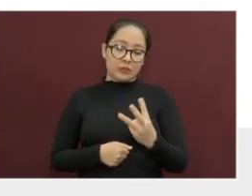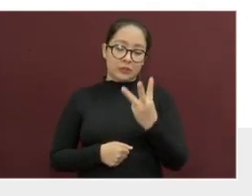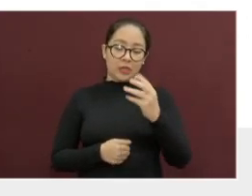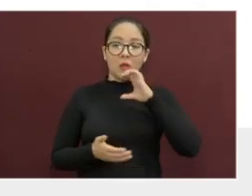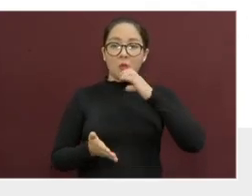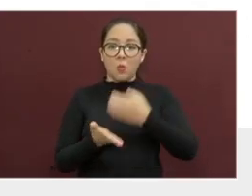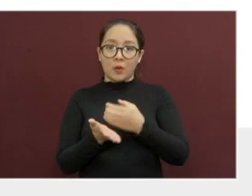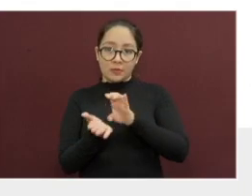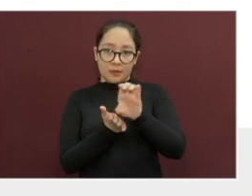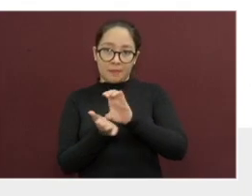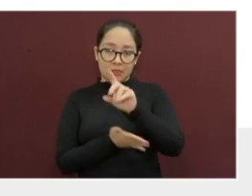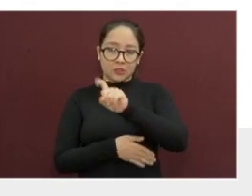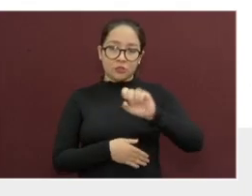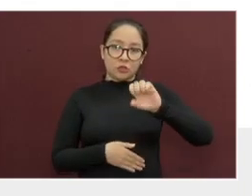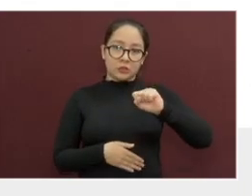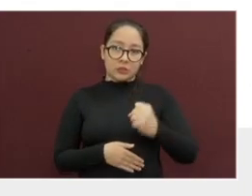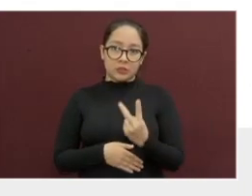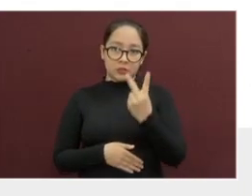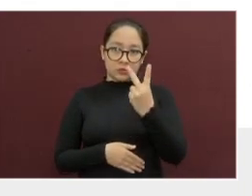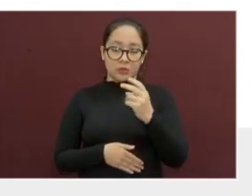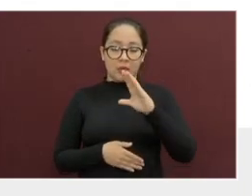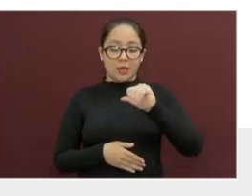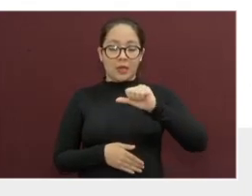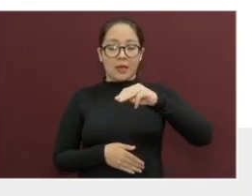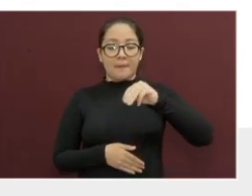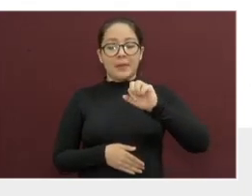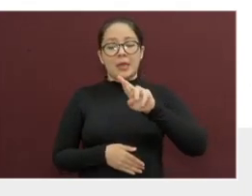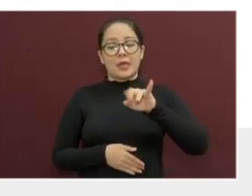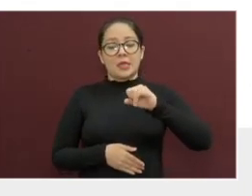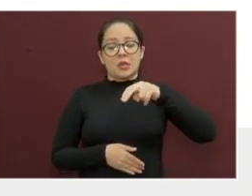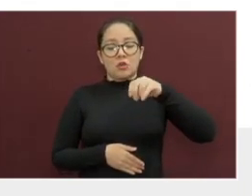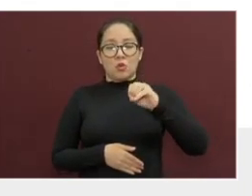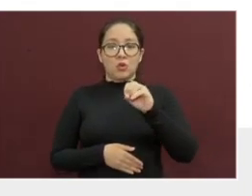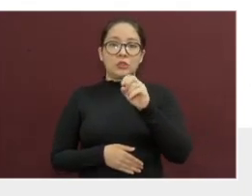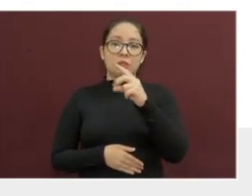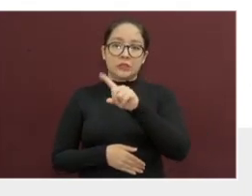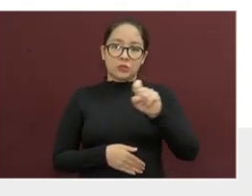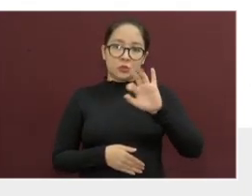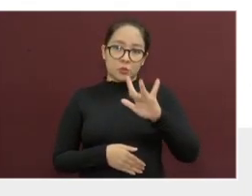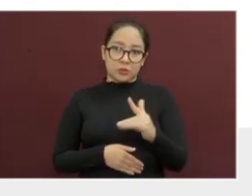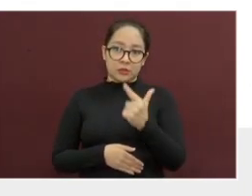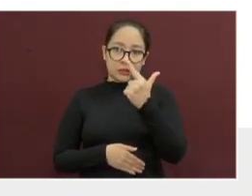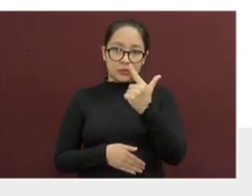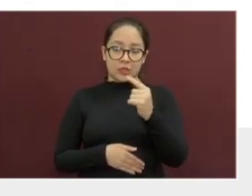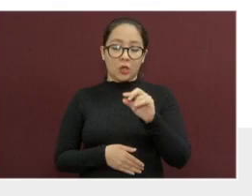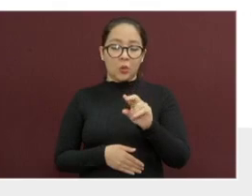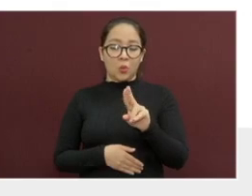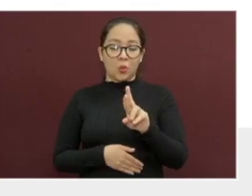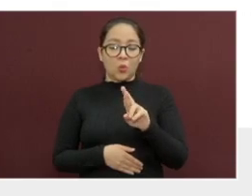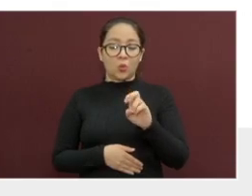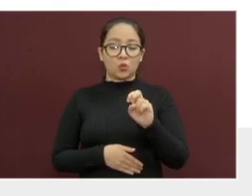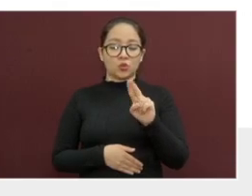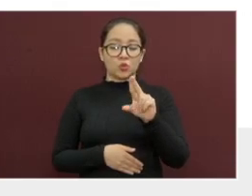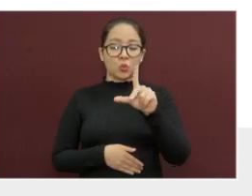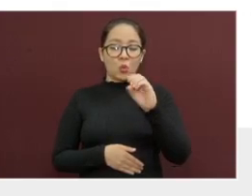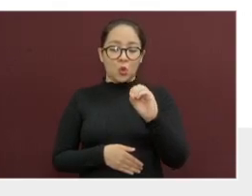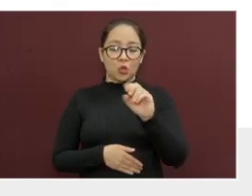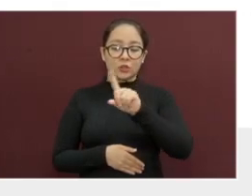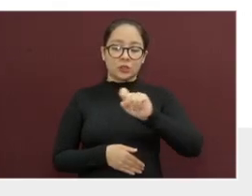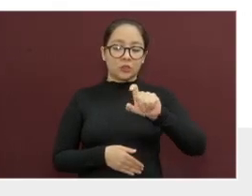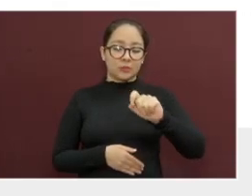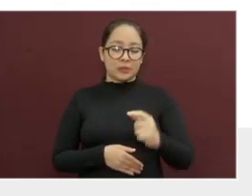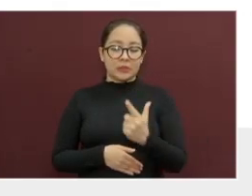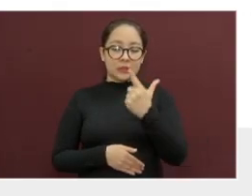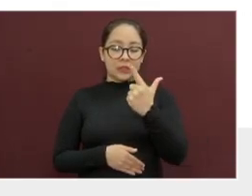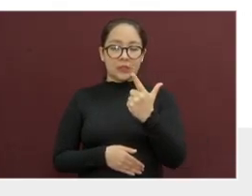462 camerino z mendoza 157 úrsulo galván 127